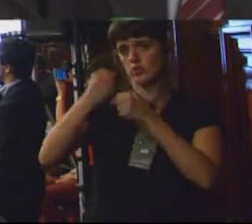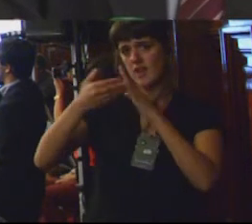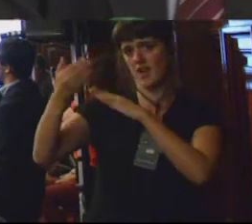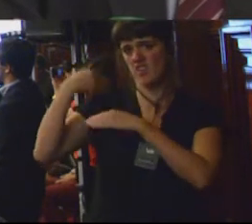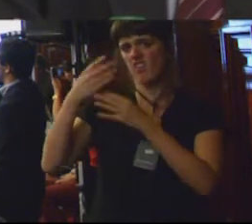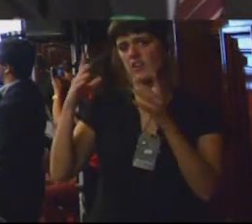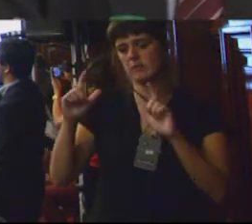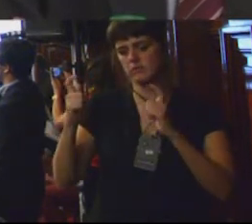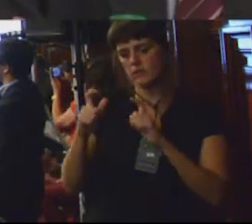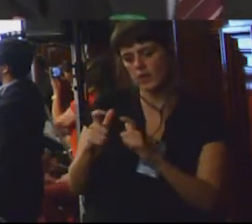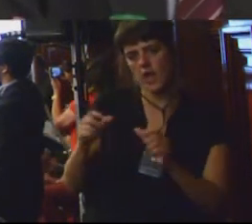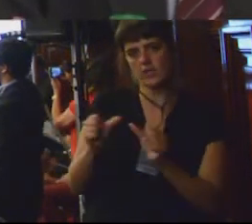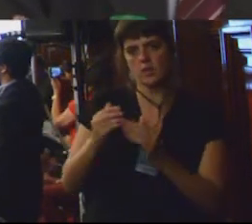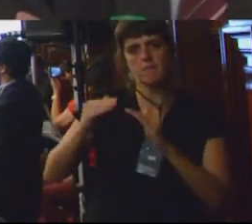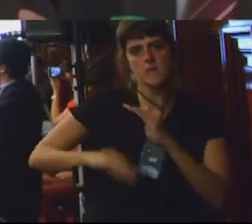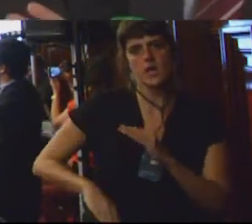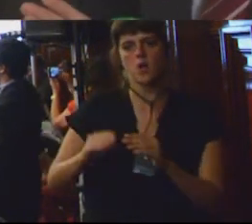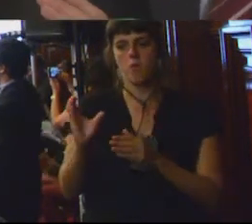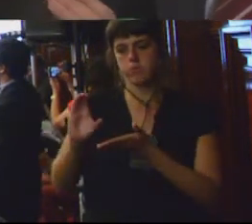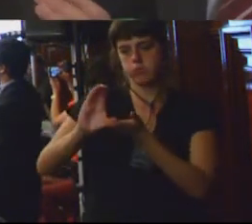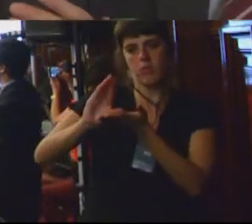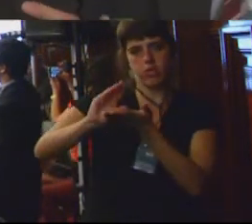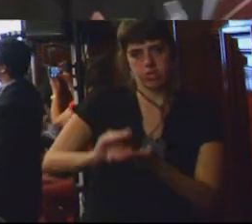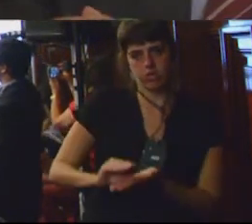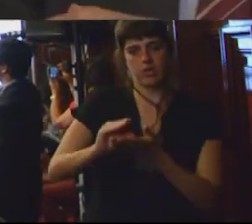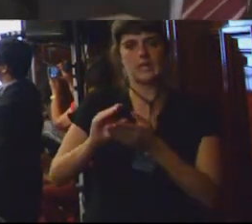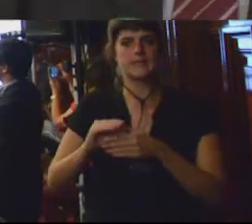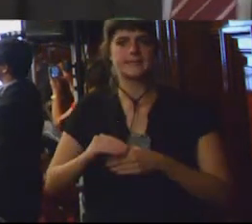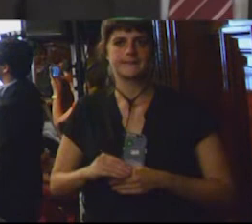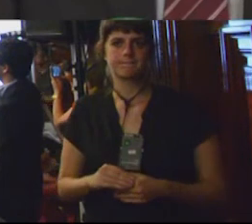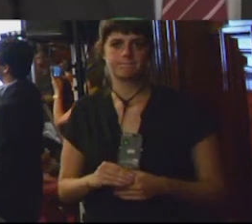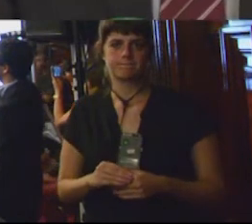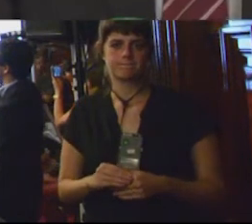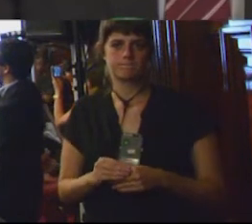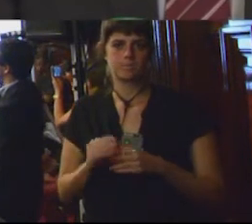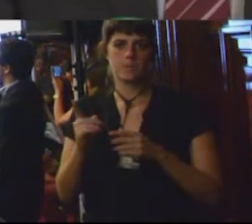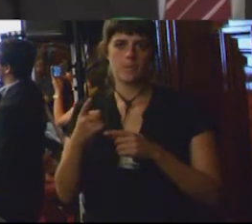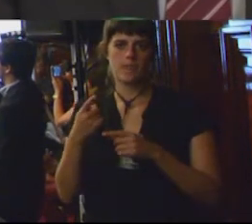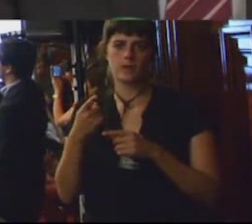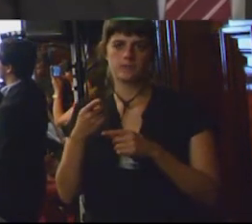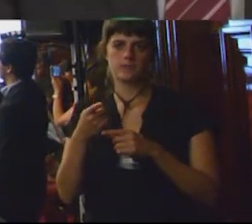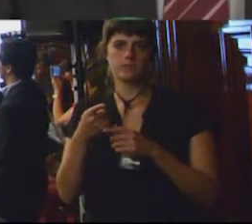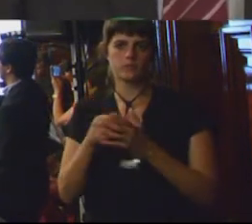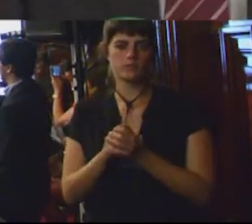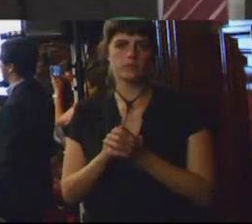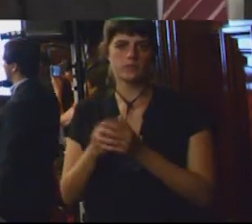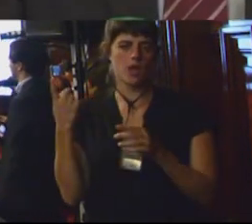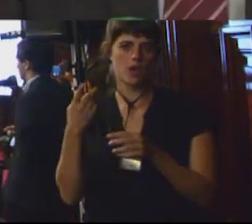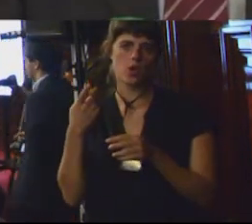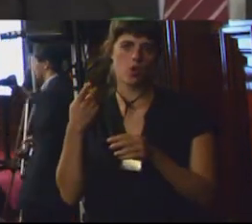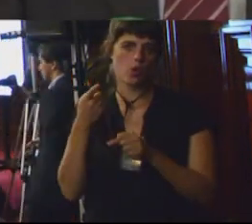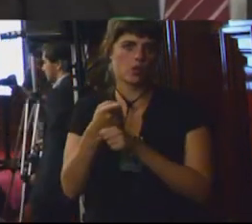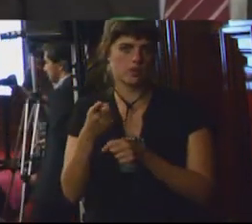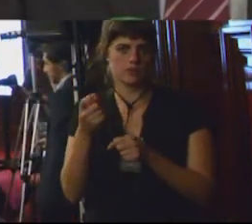acciones, una reducción del presupuesto de la Coordinaduría de Combate al Trabajo Esclavo, y el sitio